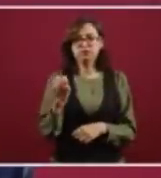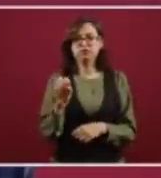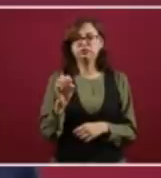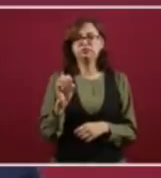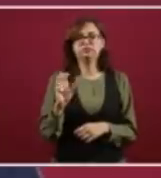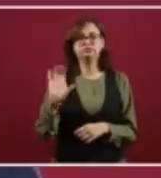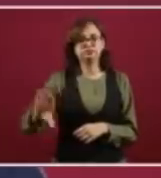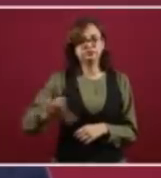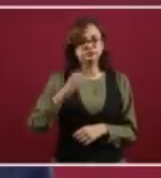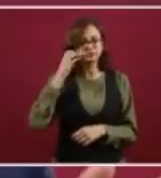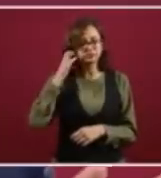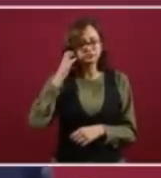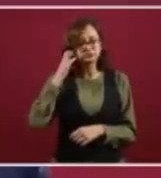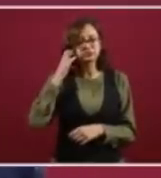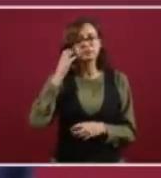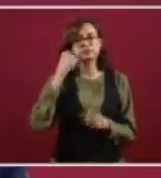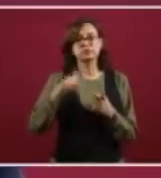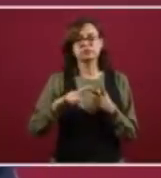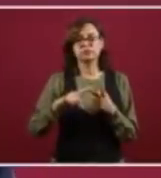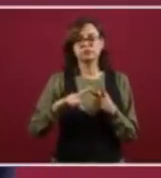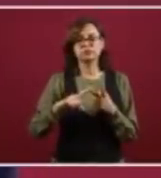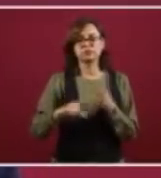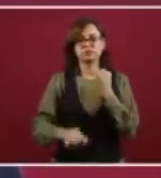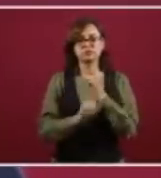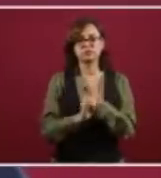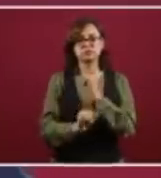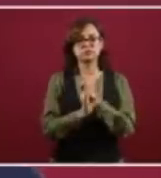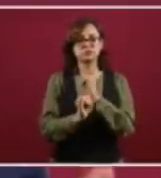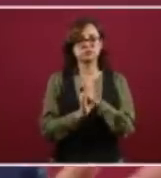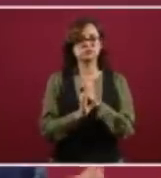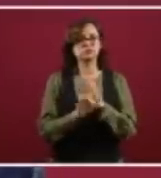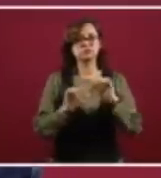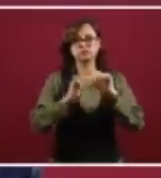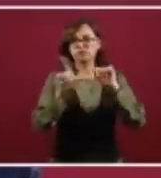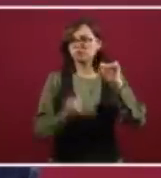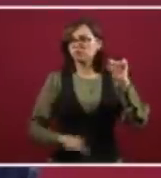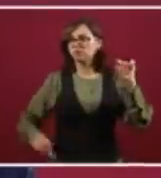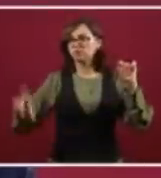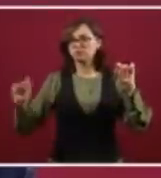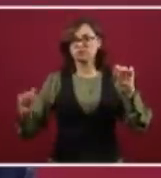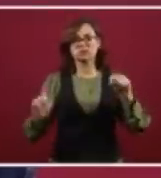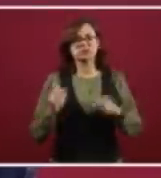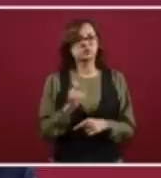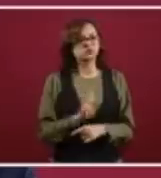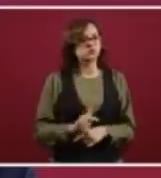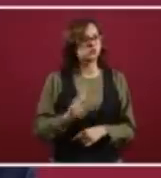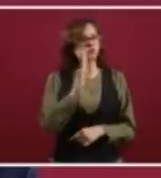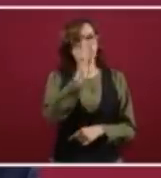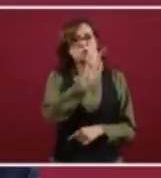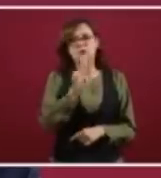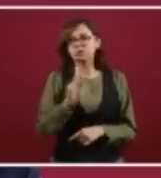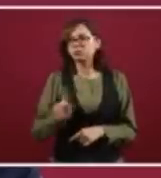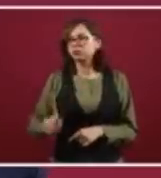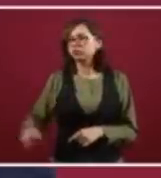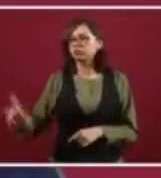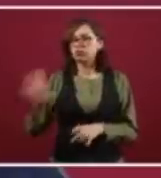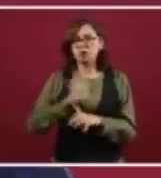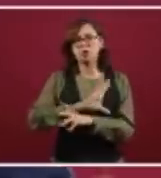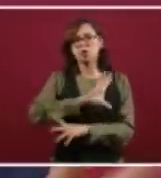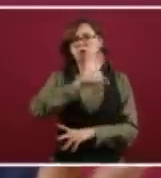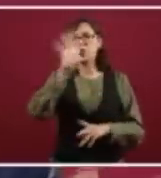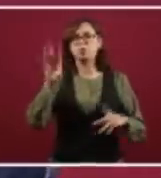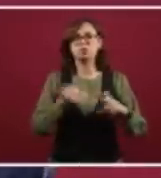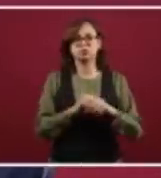de telefonía móvil y de internet a todos los pueblos del país. Por eso se